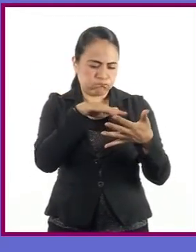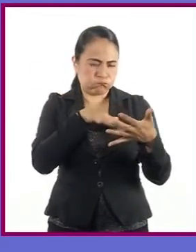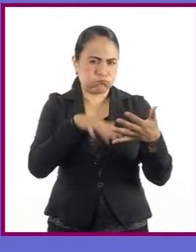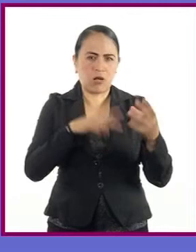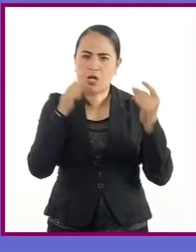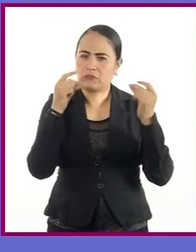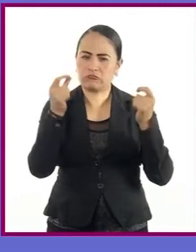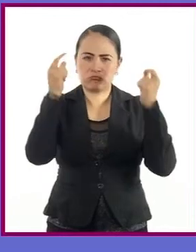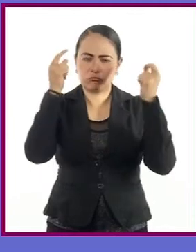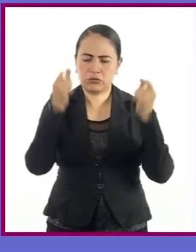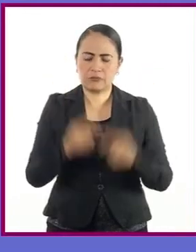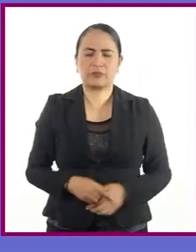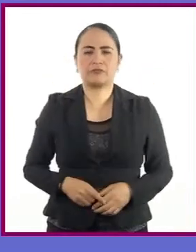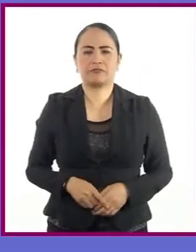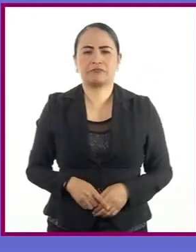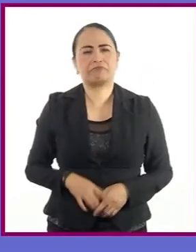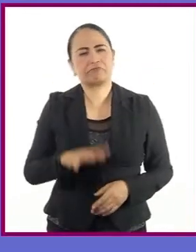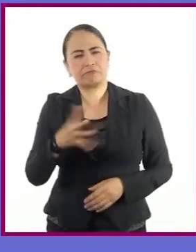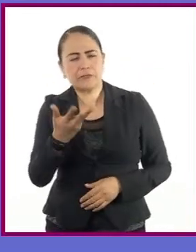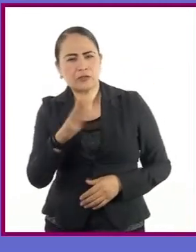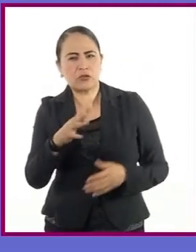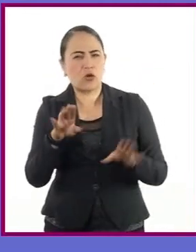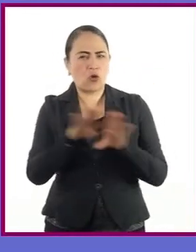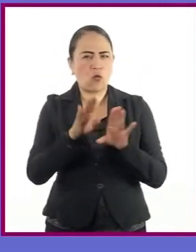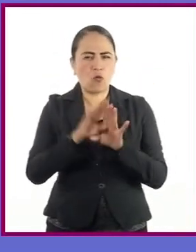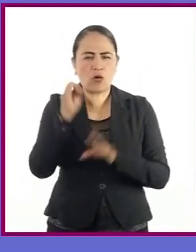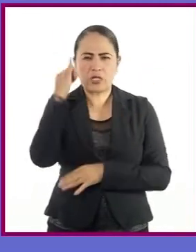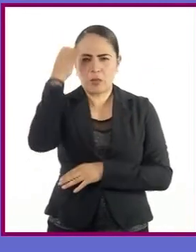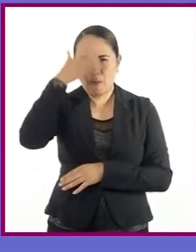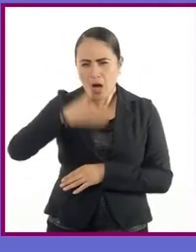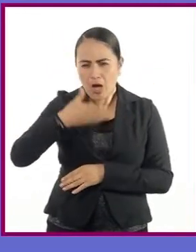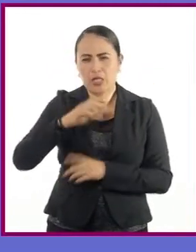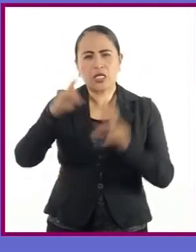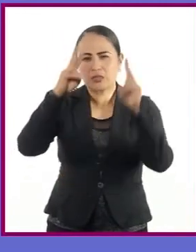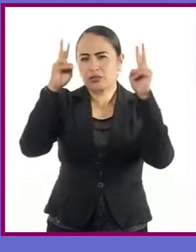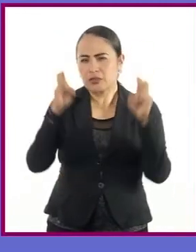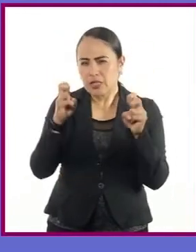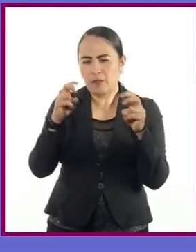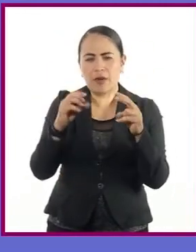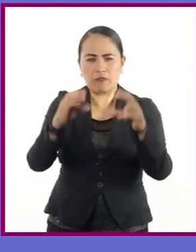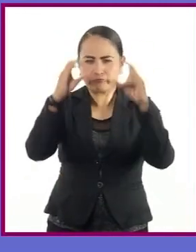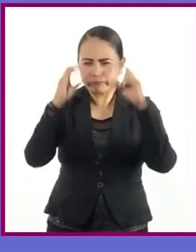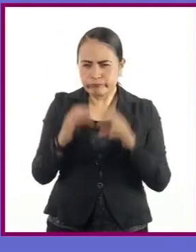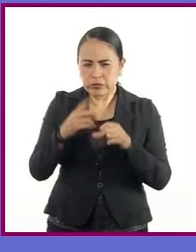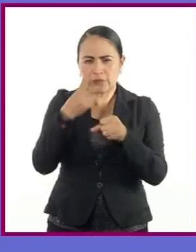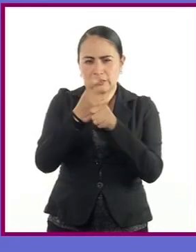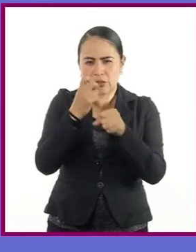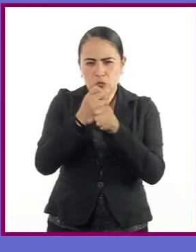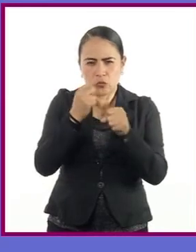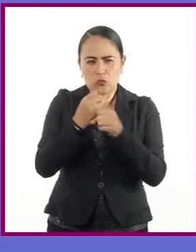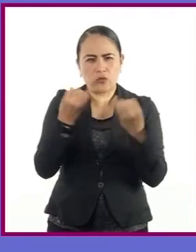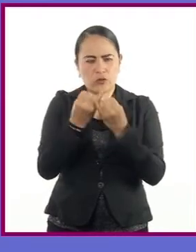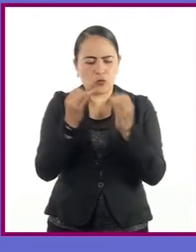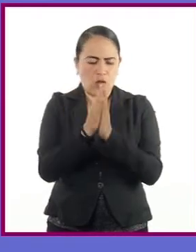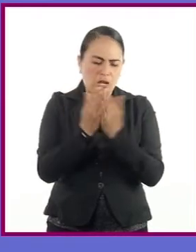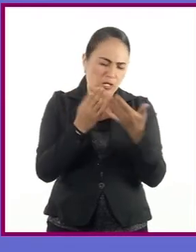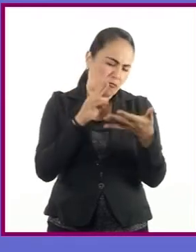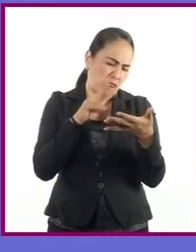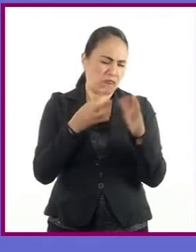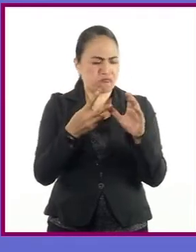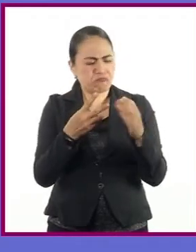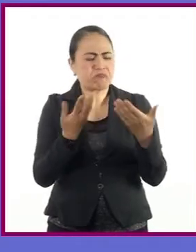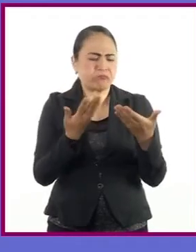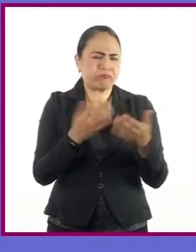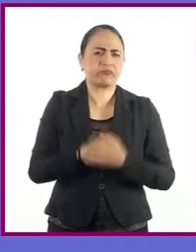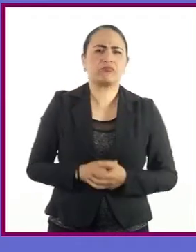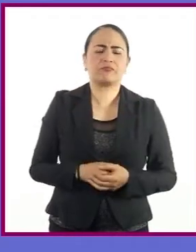una idea general mediante el análisis de las imágenes, los títulos, subtítulos y estructura del libro. Por último,